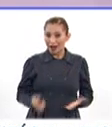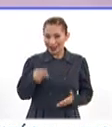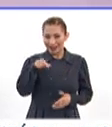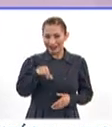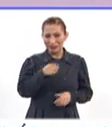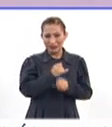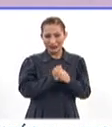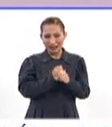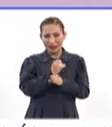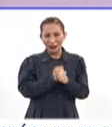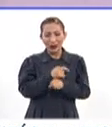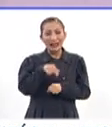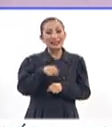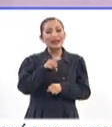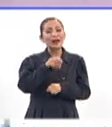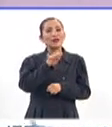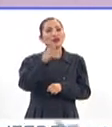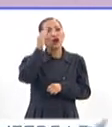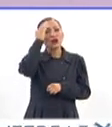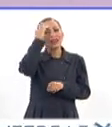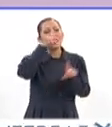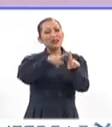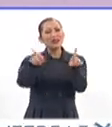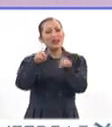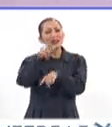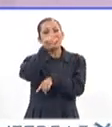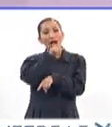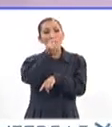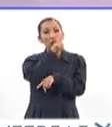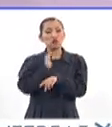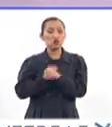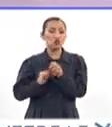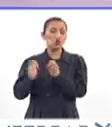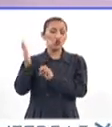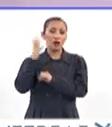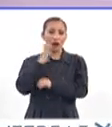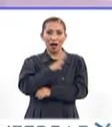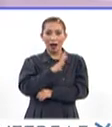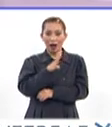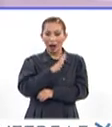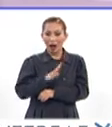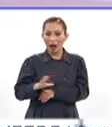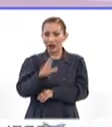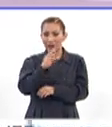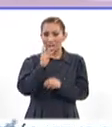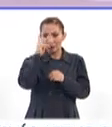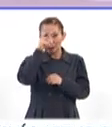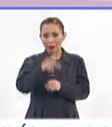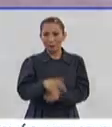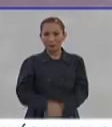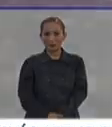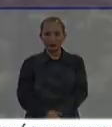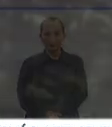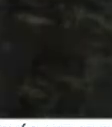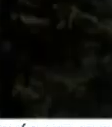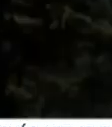nuestro reportaje del día en Interfaz, conoceremos las diversas lenguas originarias que existen en nuestro país.